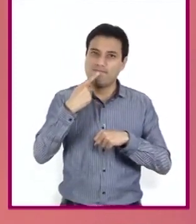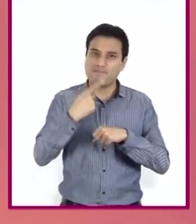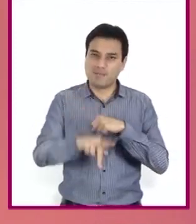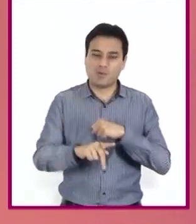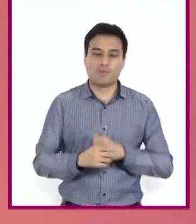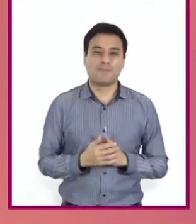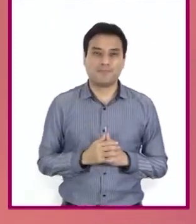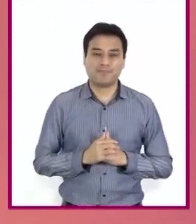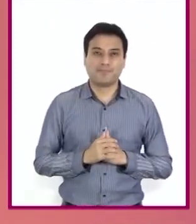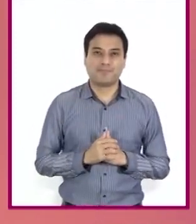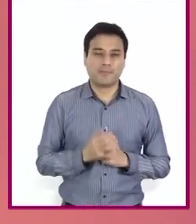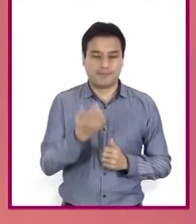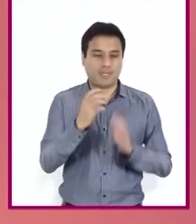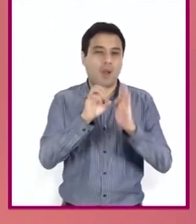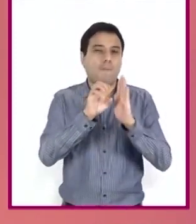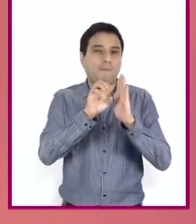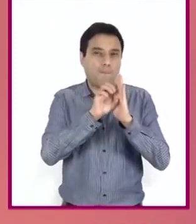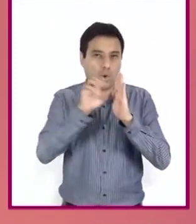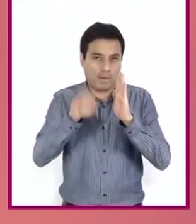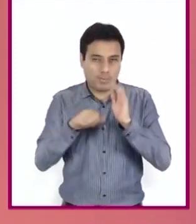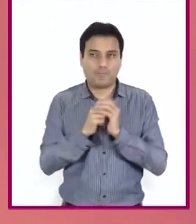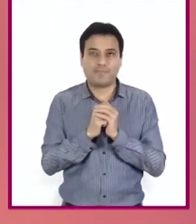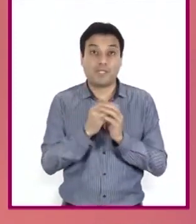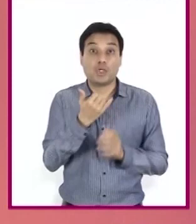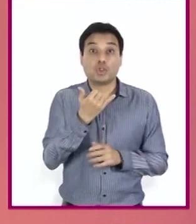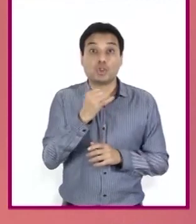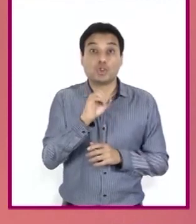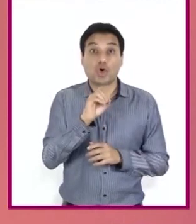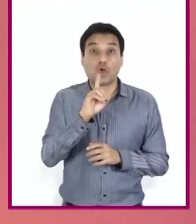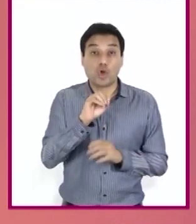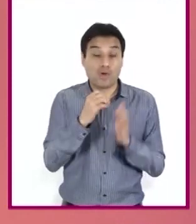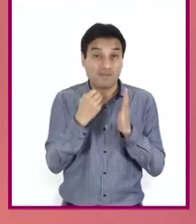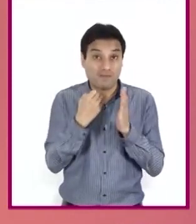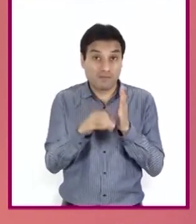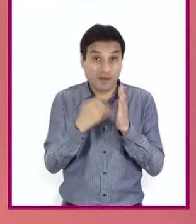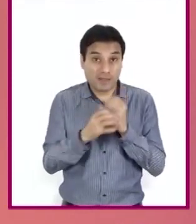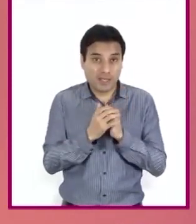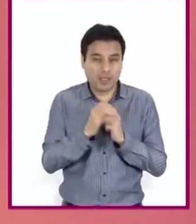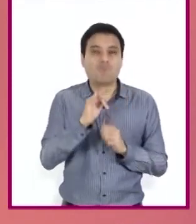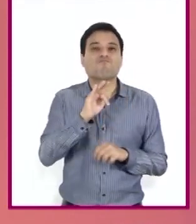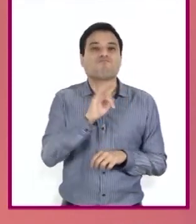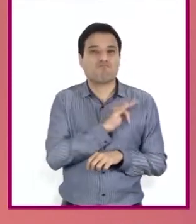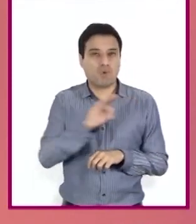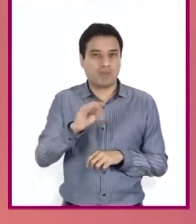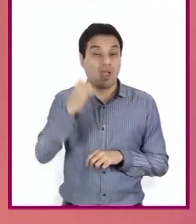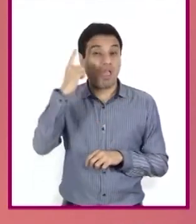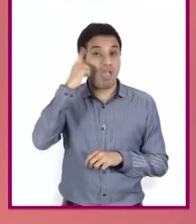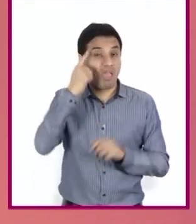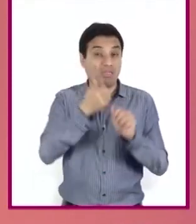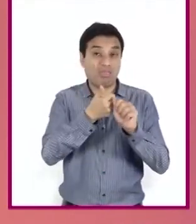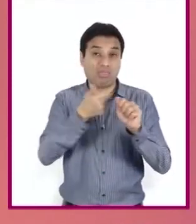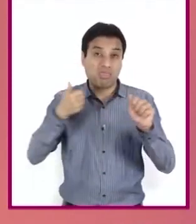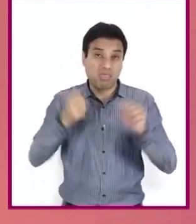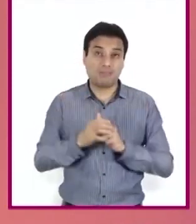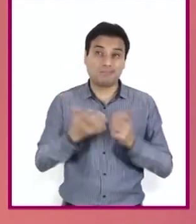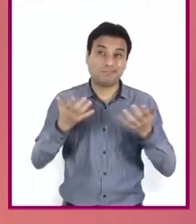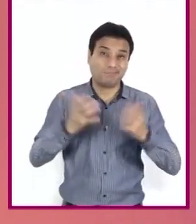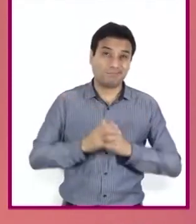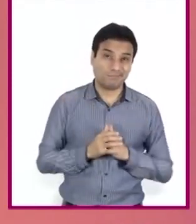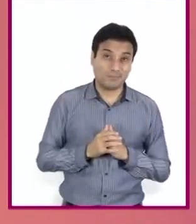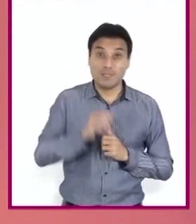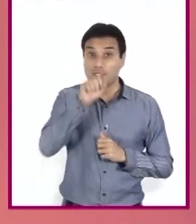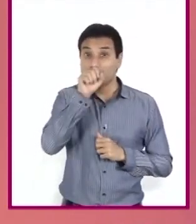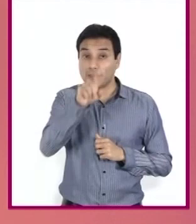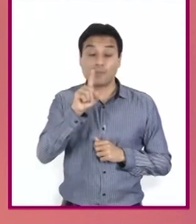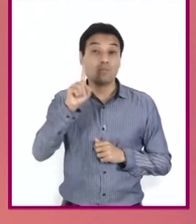emocional. Por ejemplo, la falta de yodo puede ocasionar retraso mental, bocio, infertilidad en